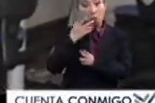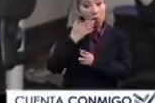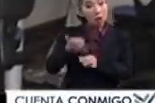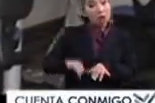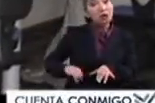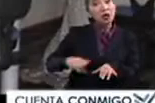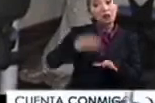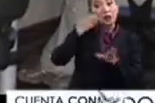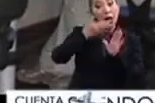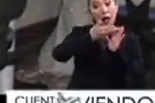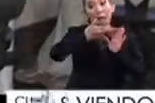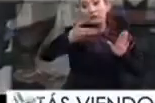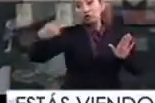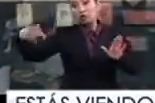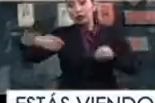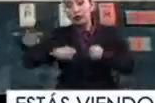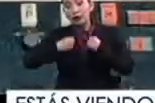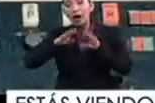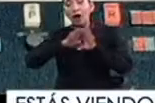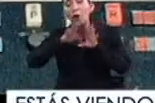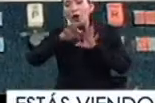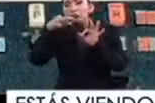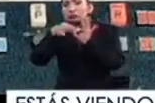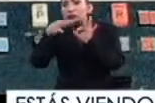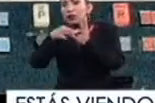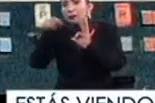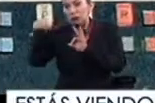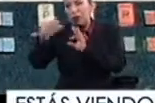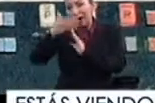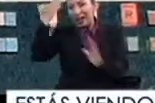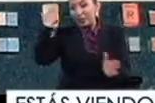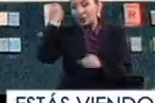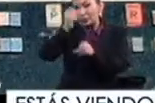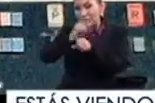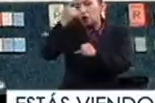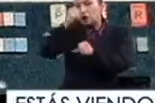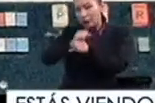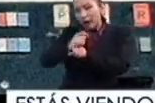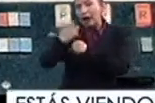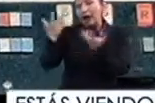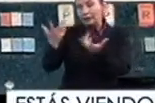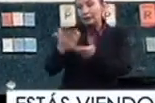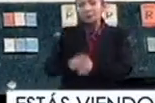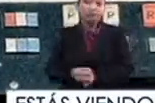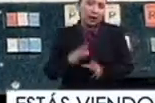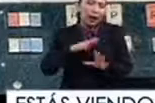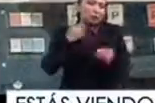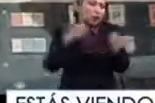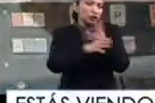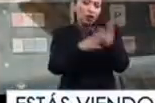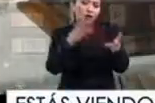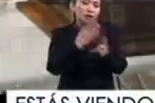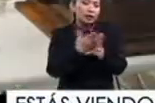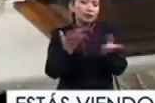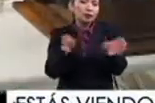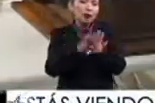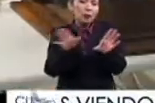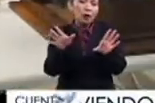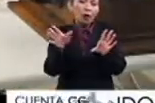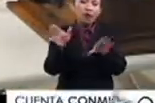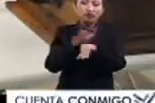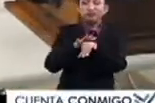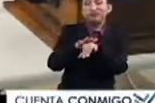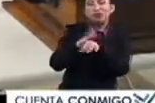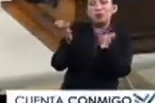Sí. de mucho tiempo, ¿no? Sí, sí, sí. Y muy, digamos, muy puntual, porque lo hacías semanalmente, supongo, Sí, sí, ¿no? sí. Digo, hay muchas cosas que son un poco